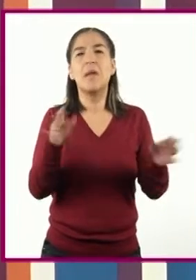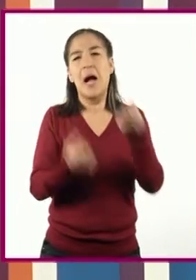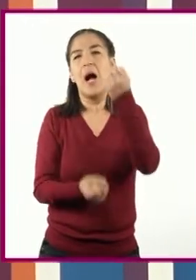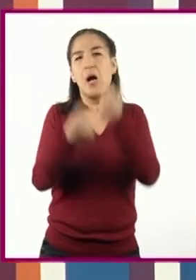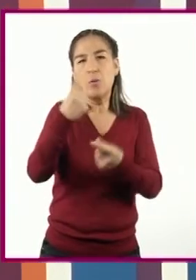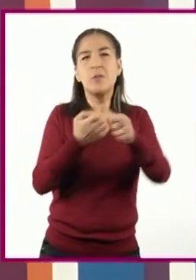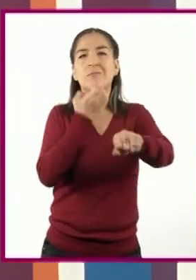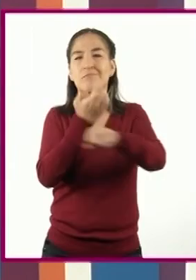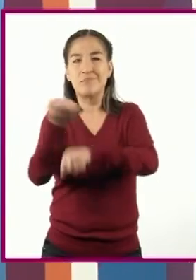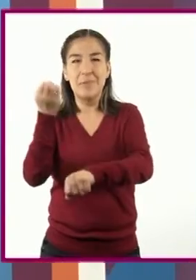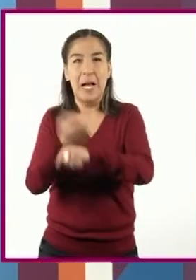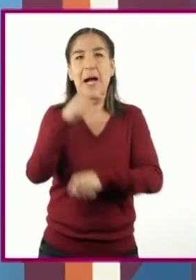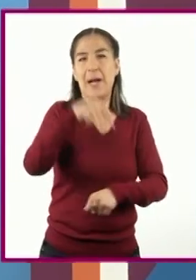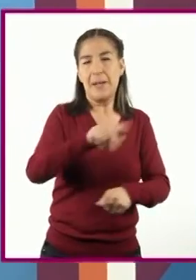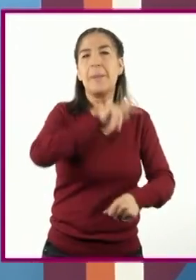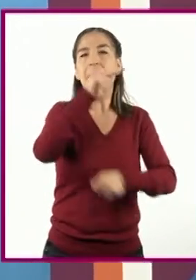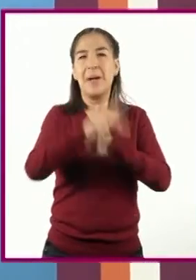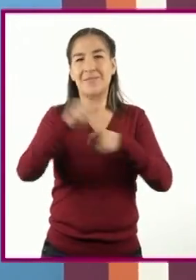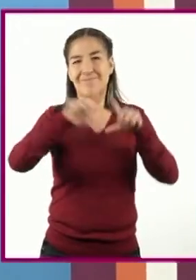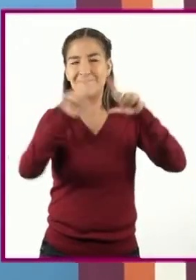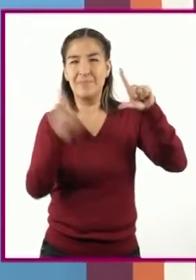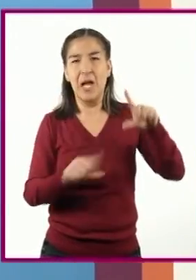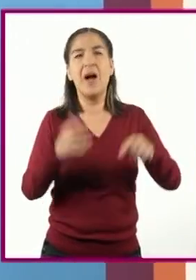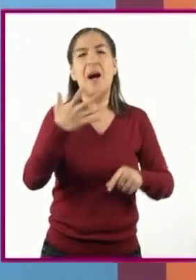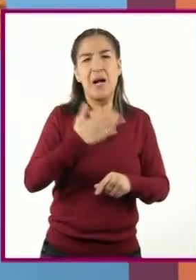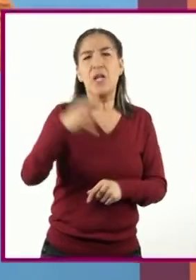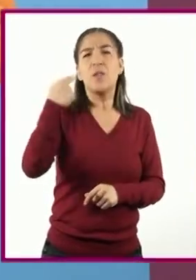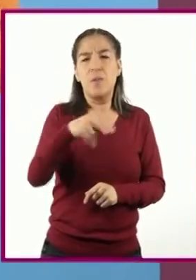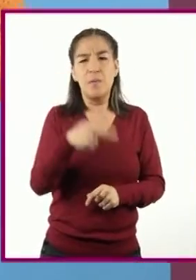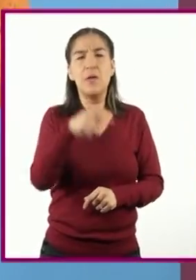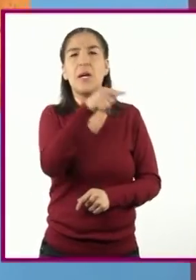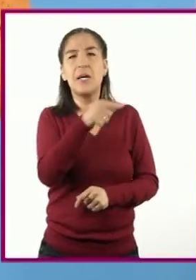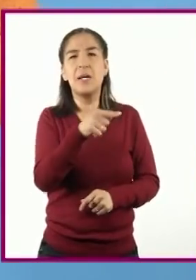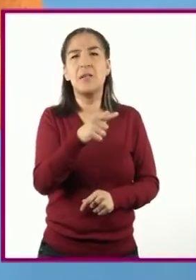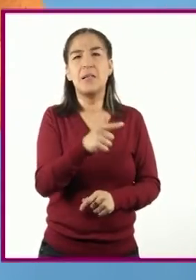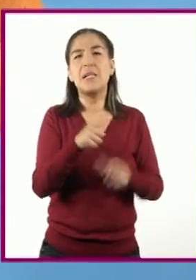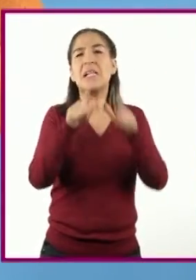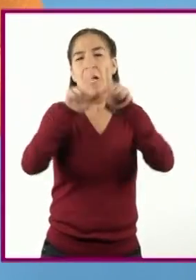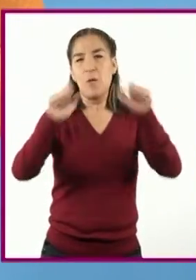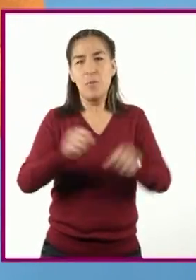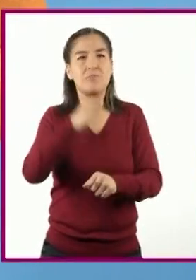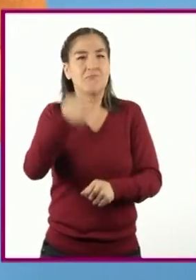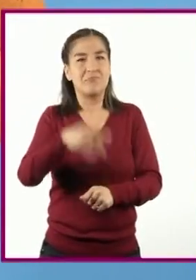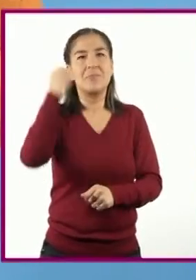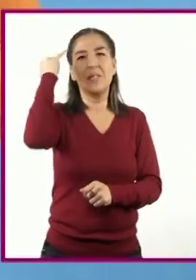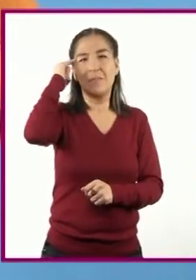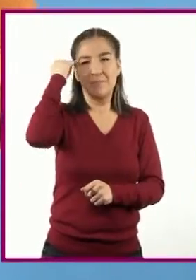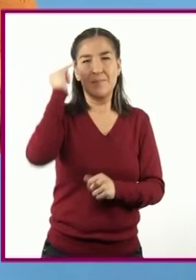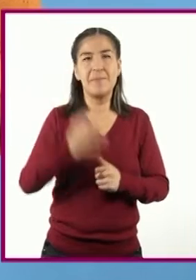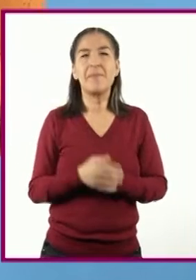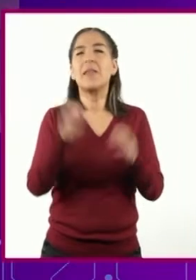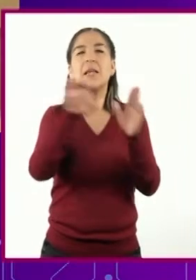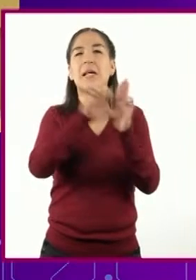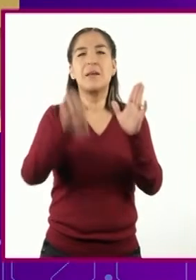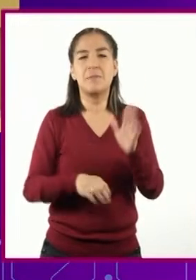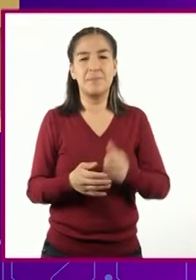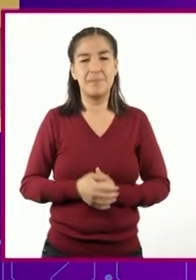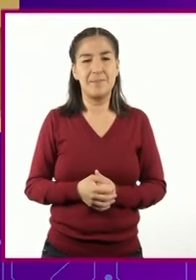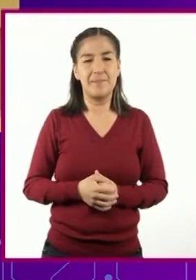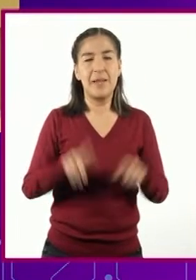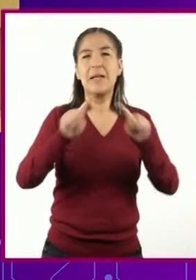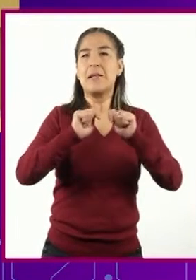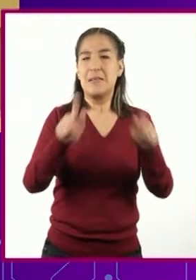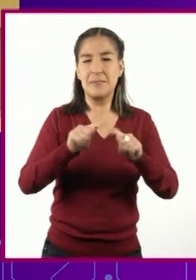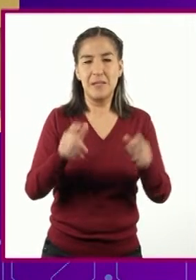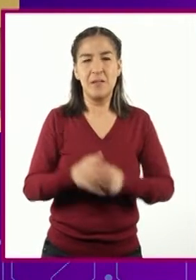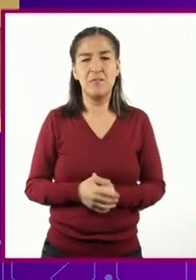algunos estados de nuestro país tienen nombres que provienen de lenguas originarias. Por ejemplo,